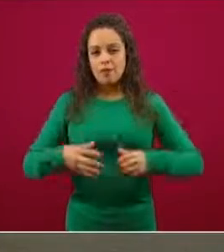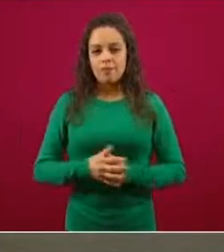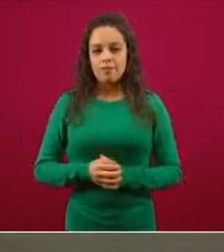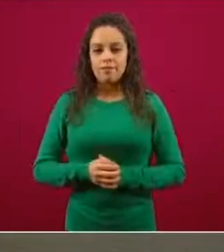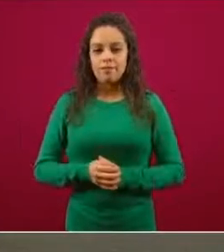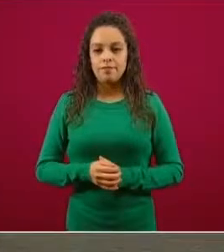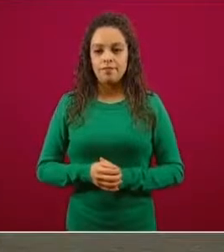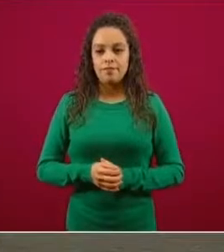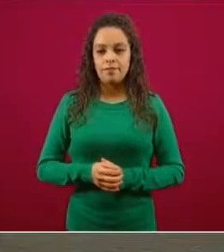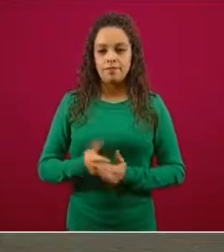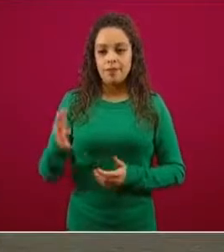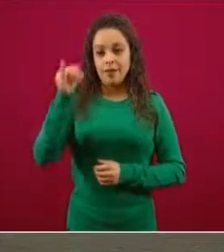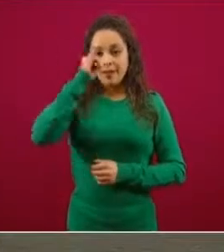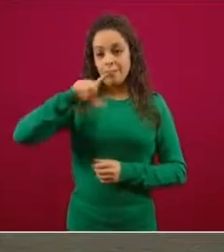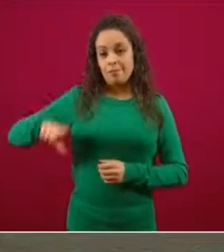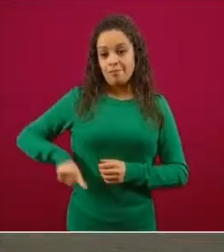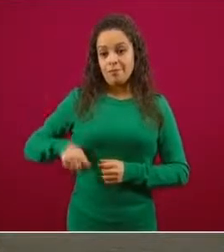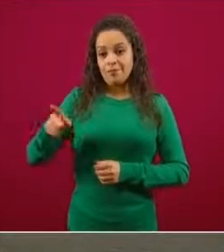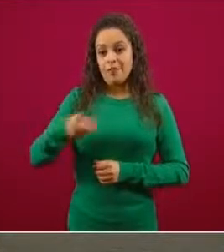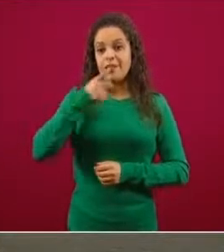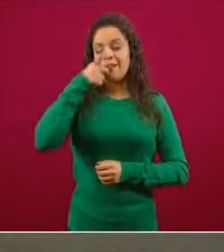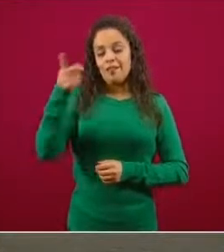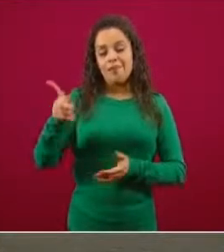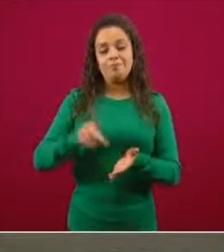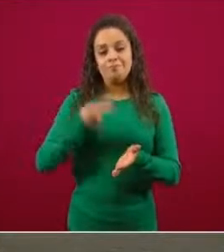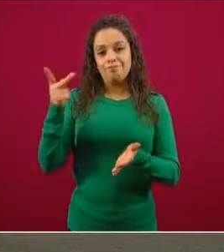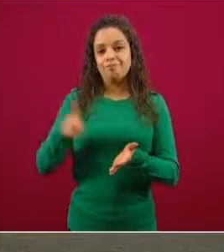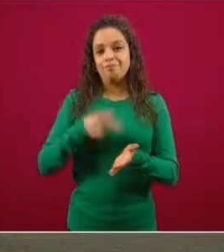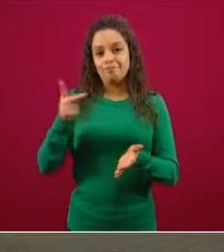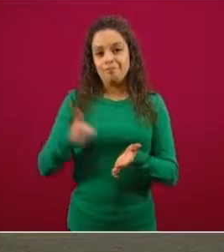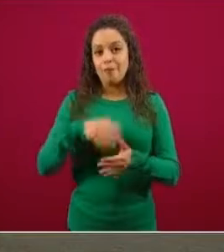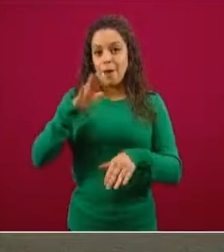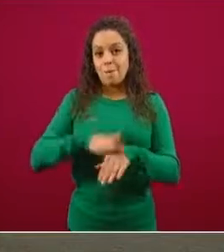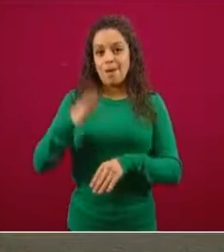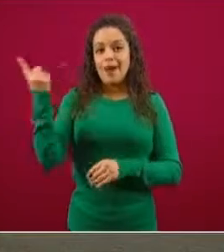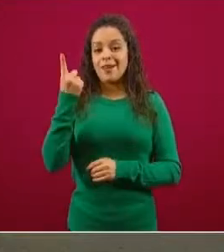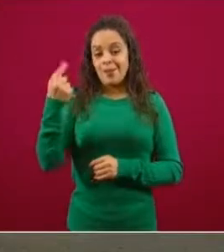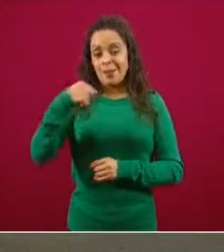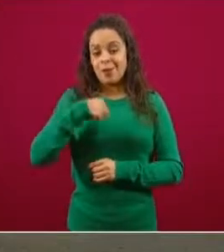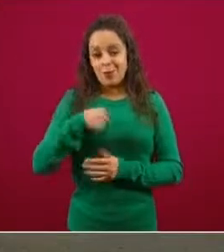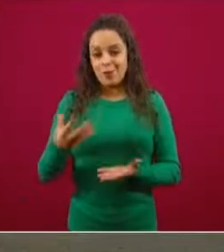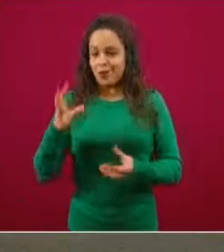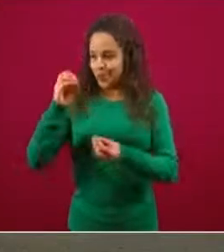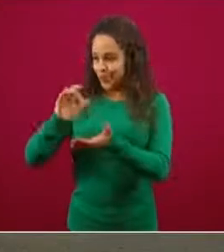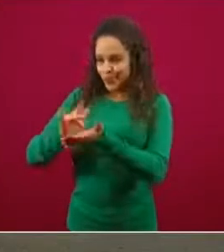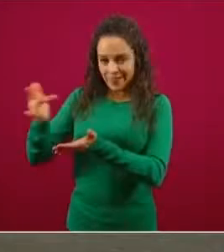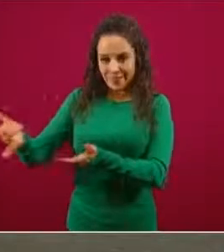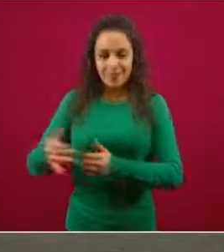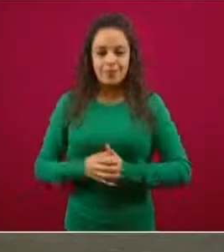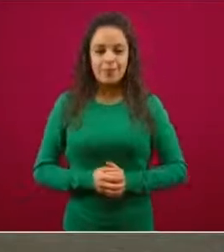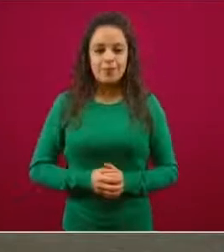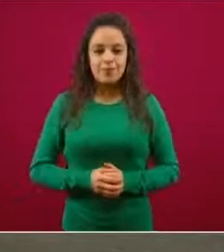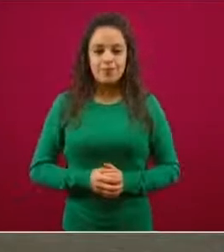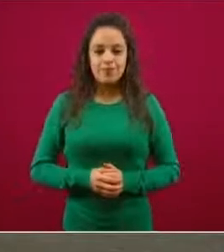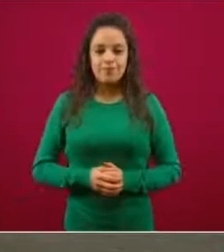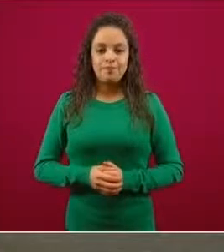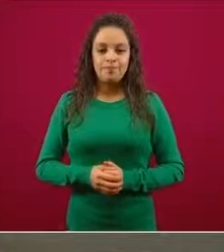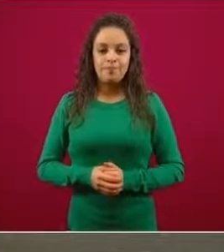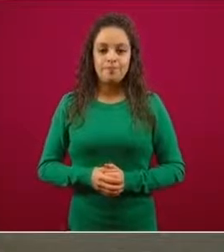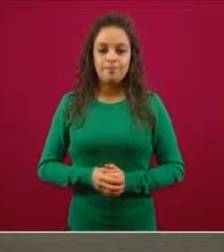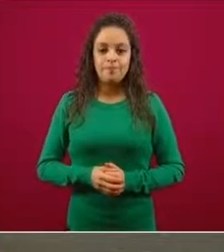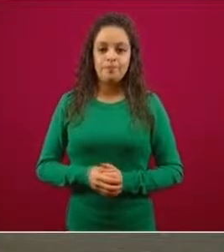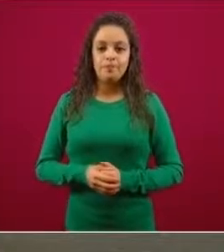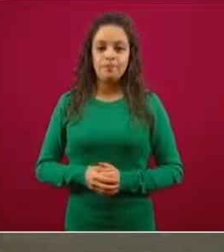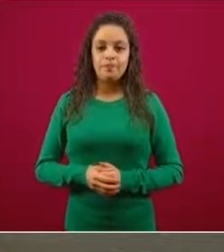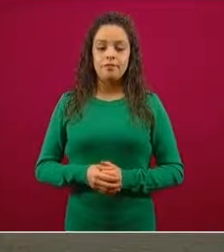más enfáticamente que yo. Gracias, jefa. La siguiente. ¿Y qué se ha hecho? Bueno, a esta ya no me